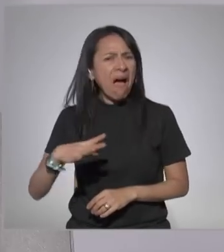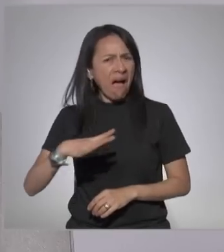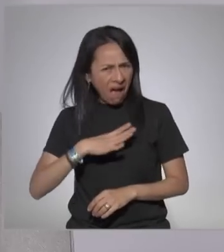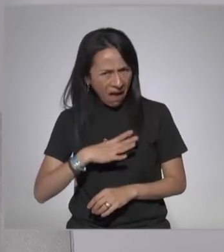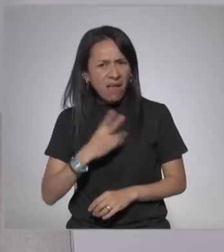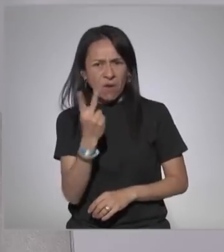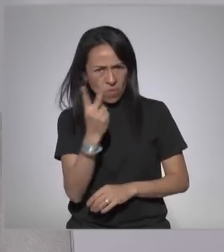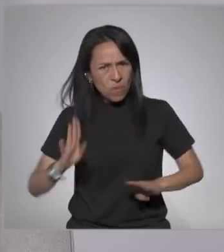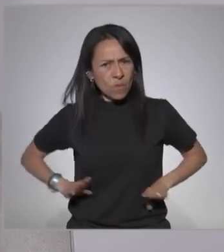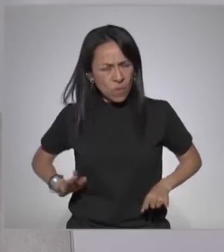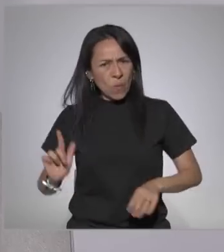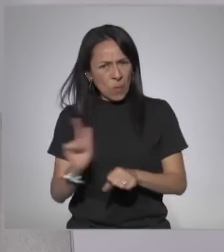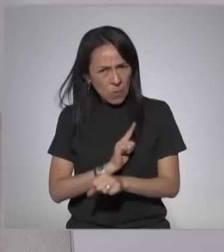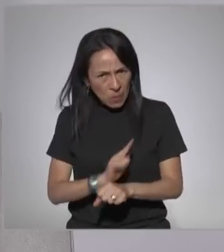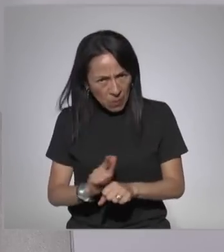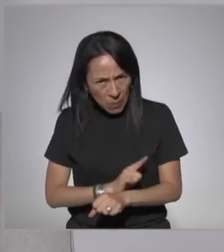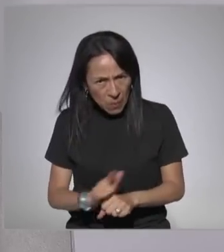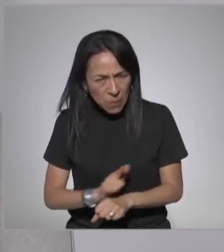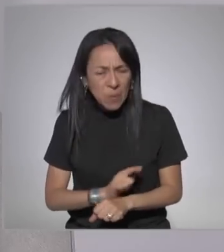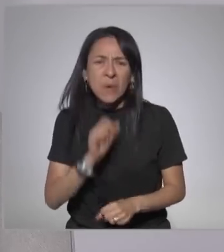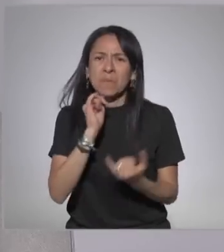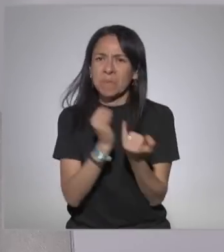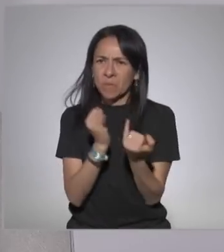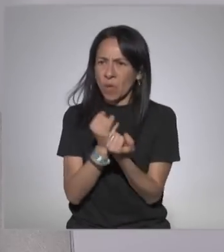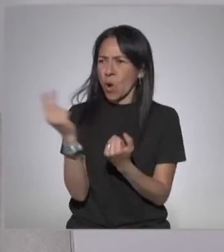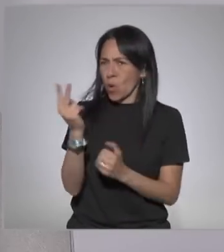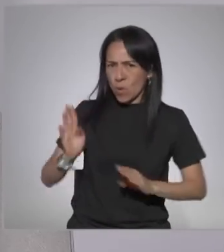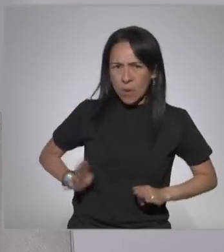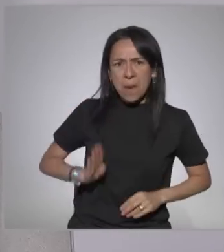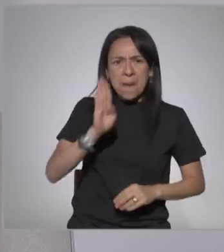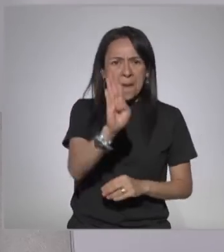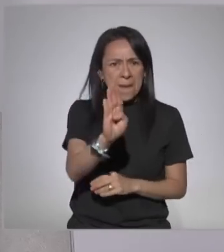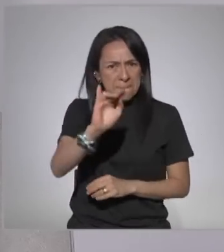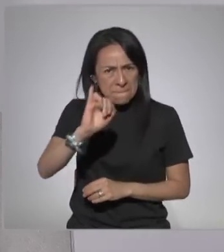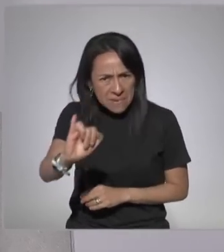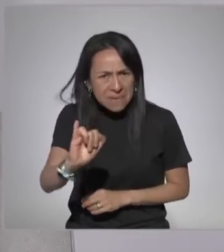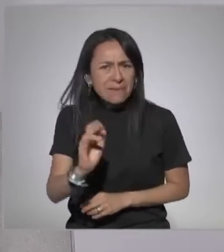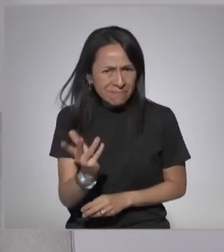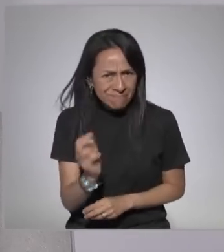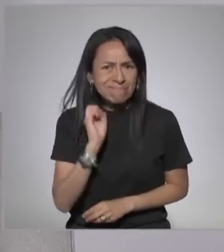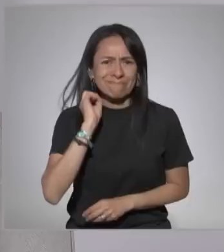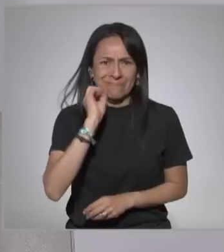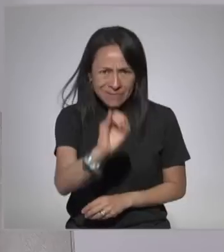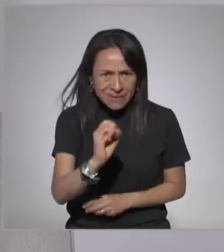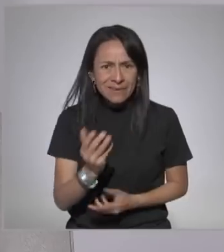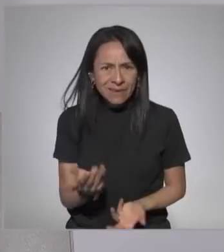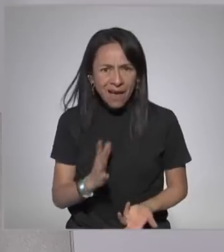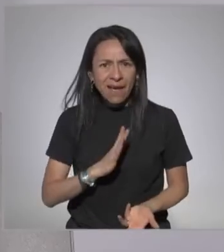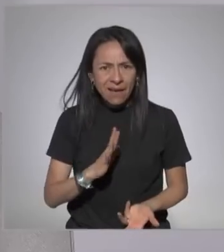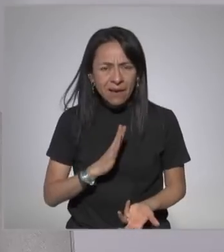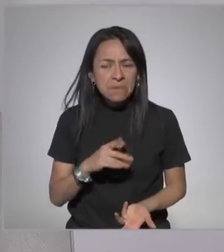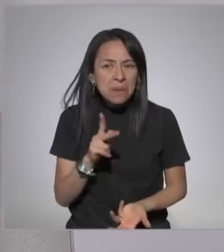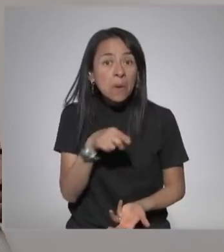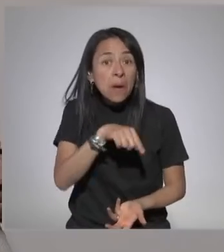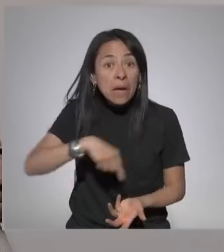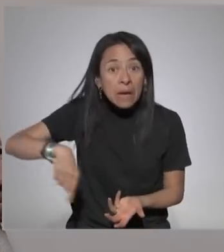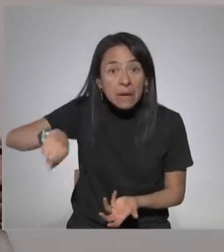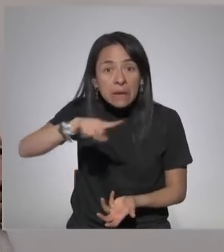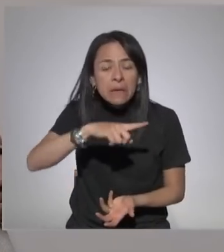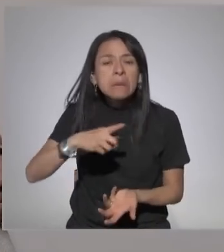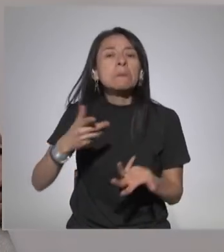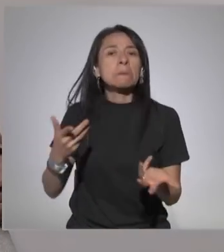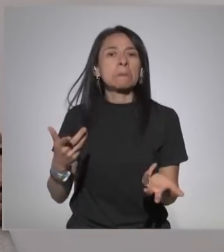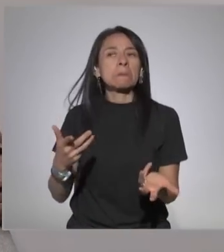bisexuales y que se encuentran con escenarios bien distintos, porque también